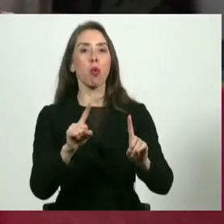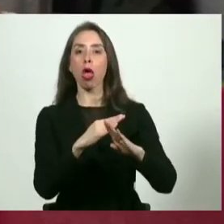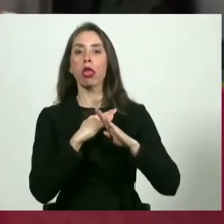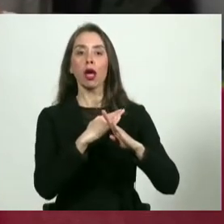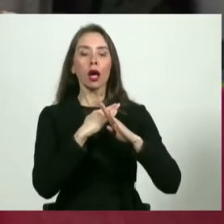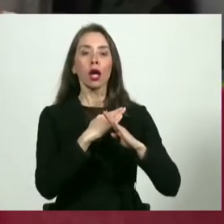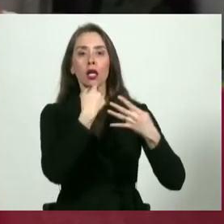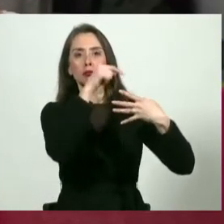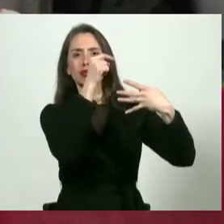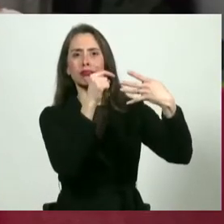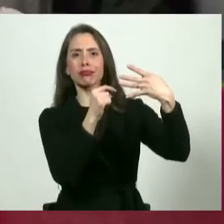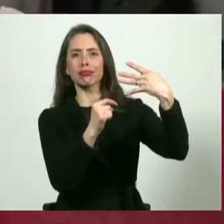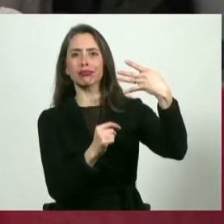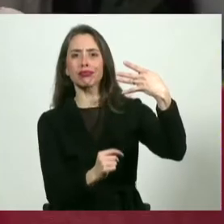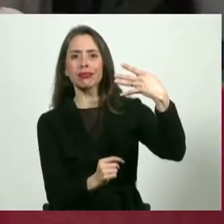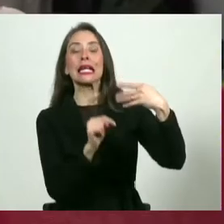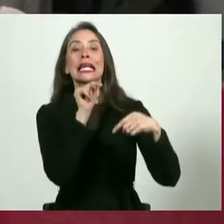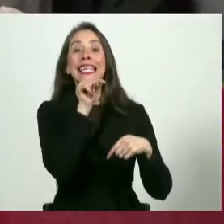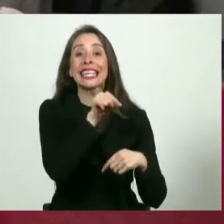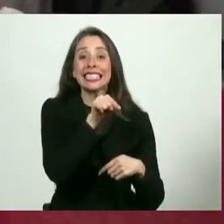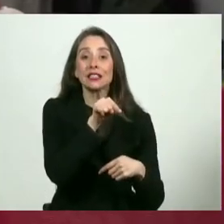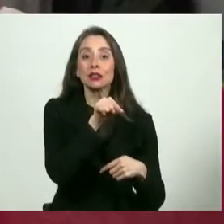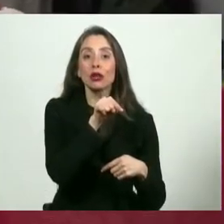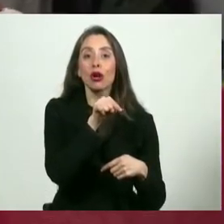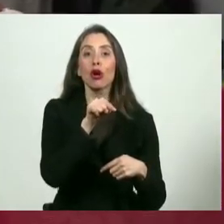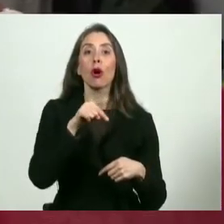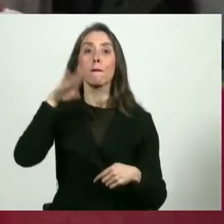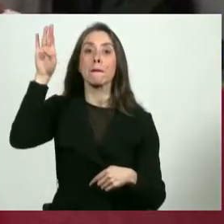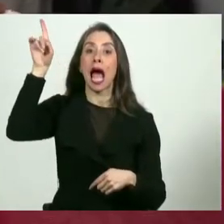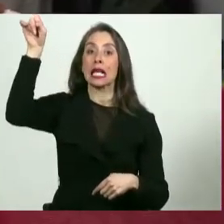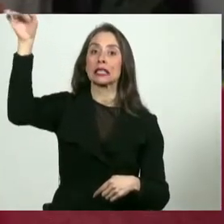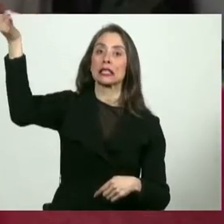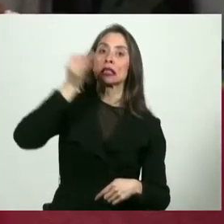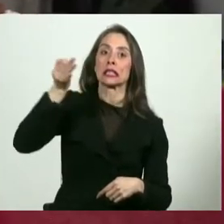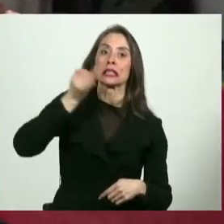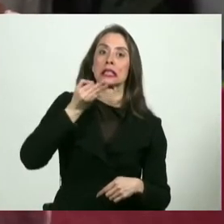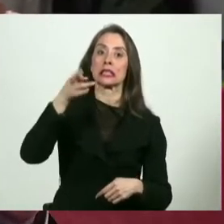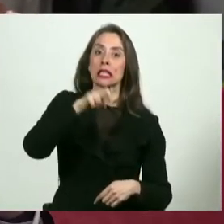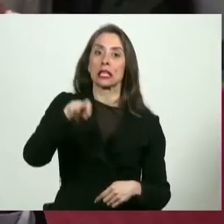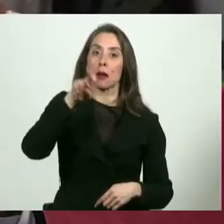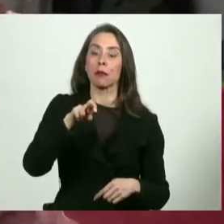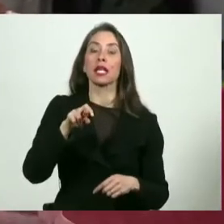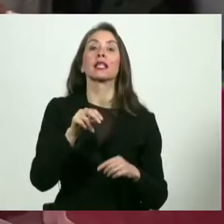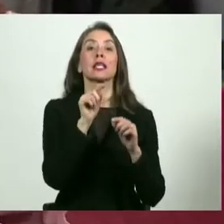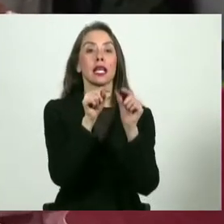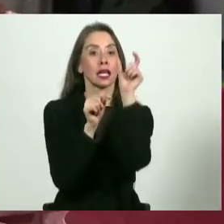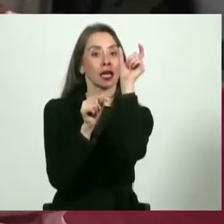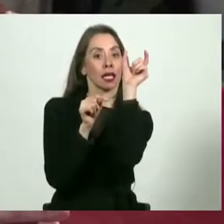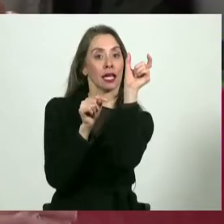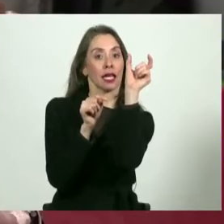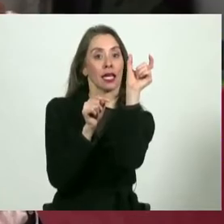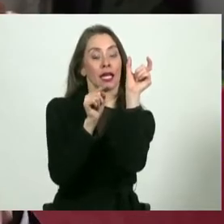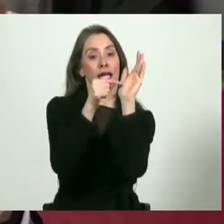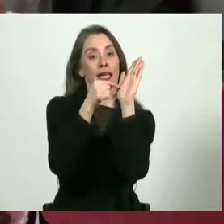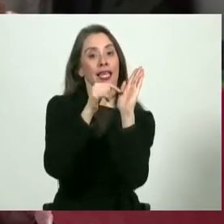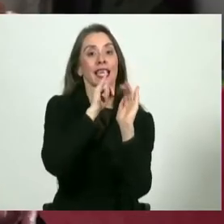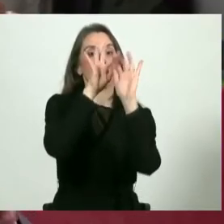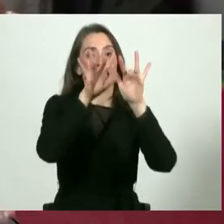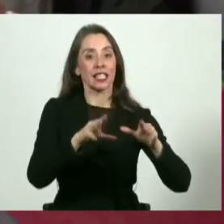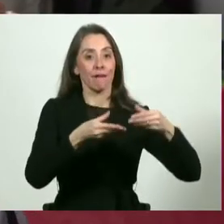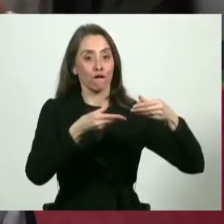Entonces, quizás esa haya sido una de las indicaciones que más se repiten, ¿ya? Existe un apartado especial,